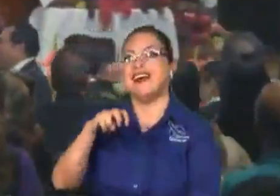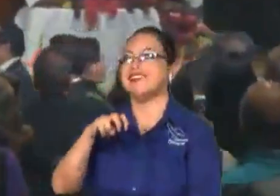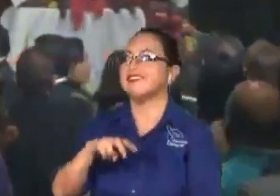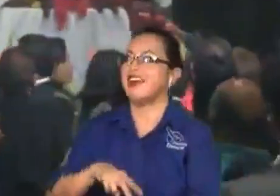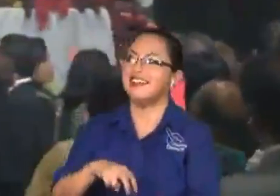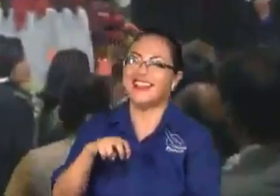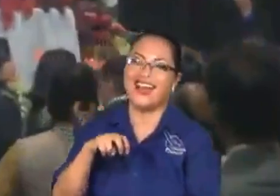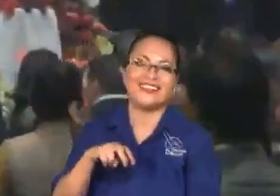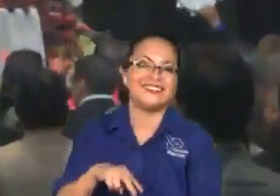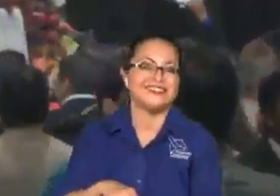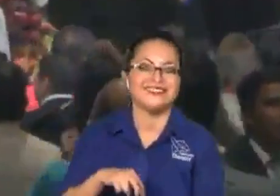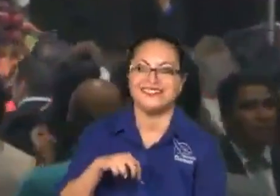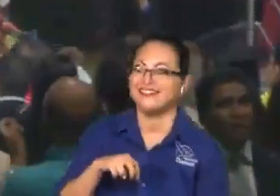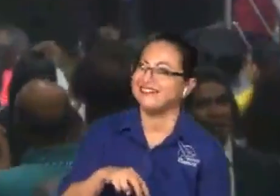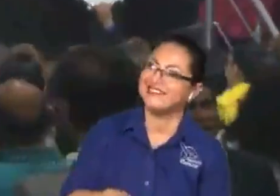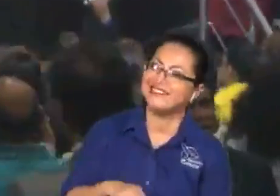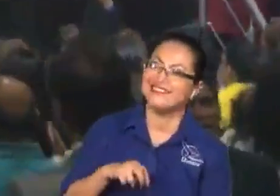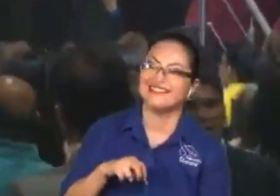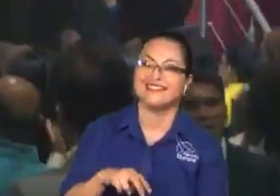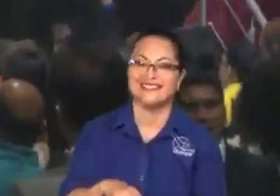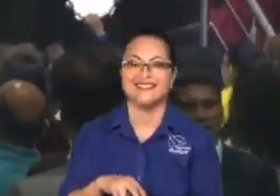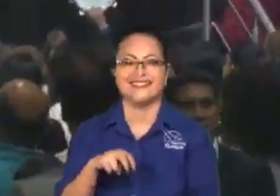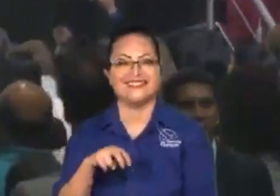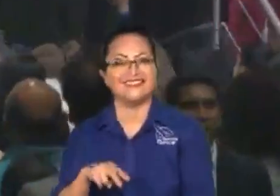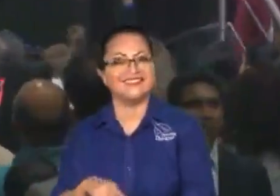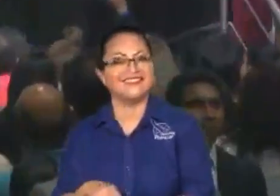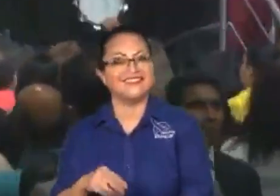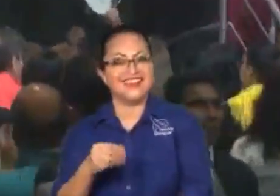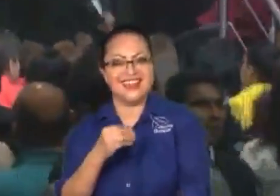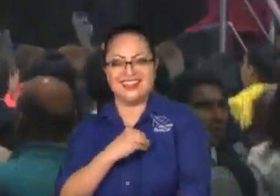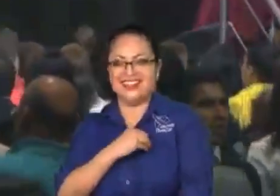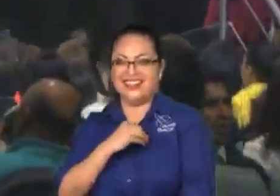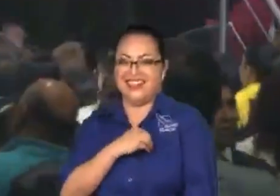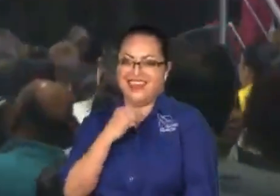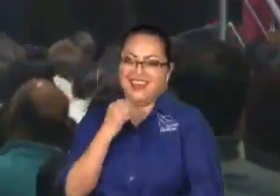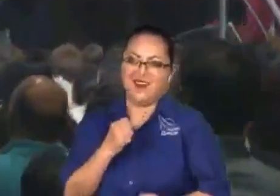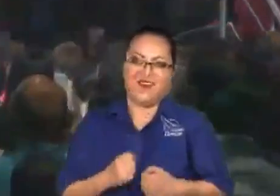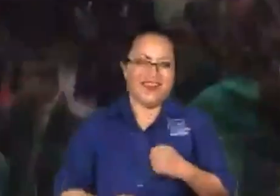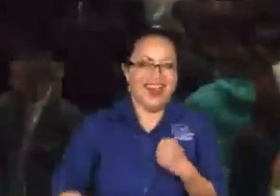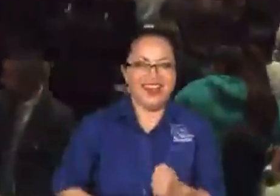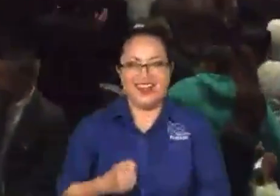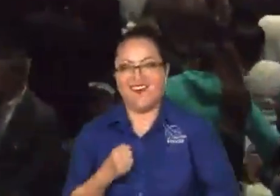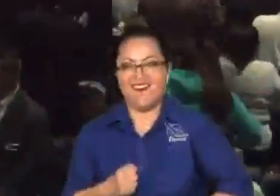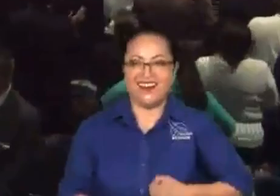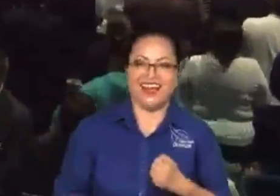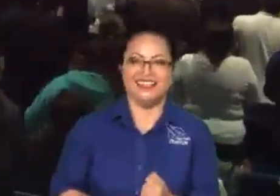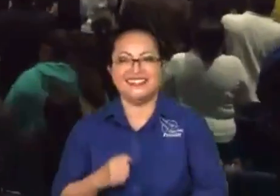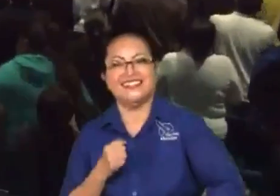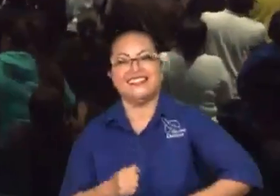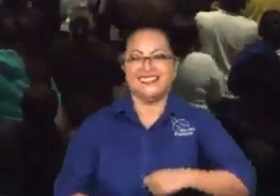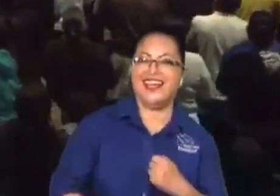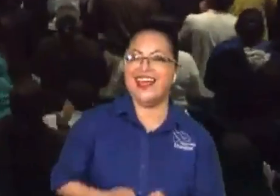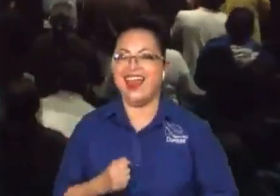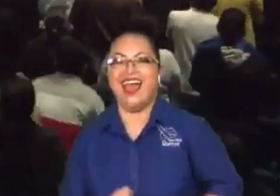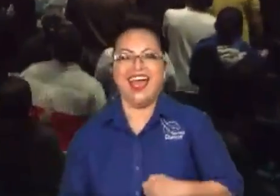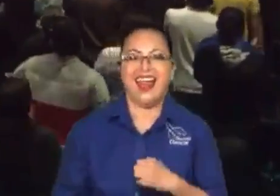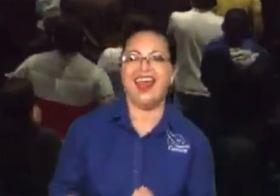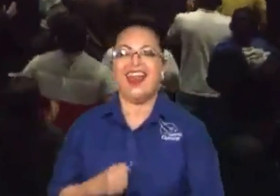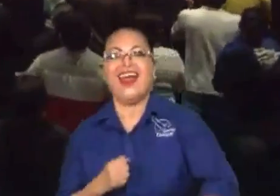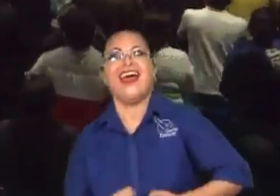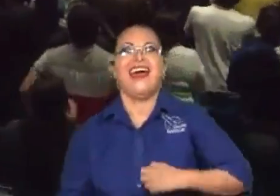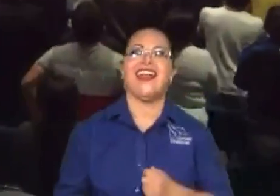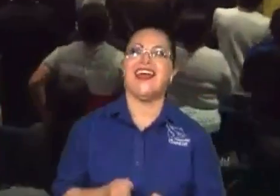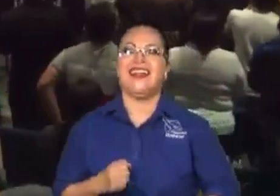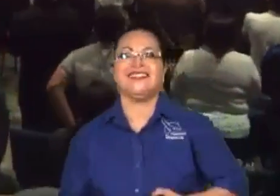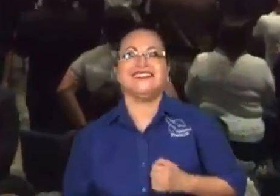saltar, saltar, saltar, saltar. Quiero correr. Quiero correr, correr, correr,